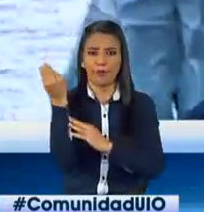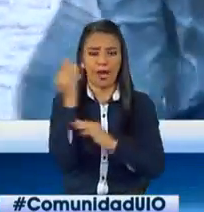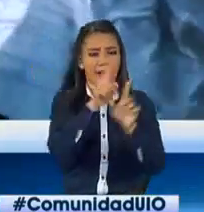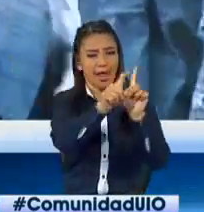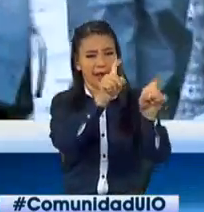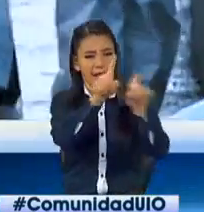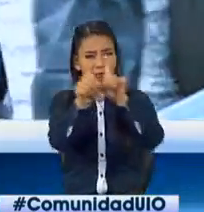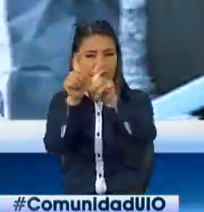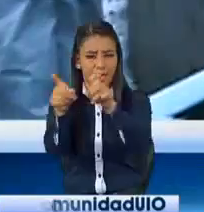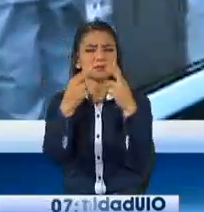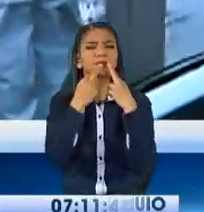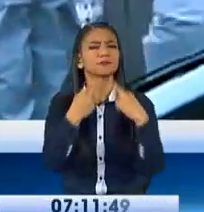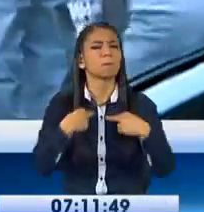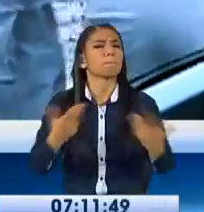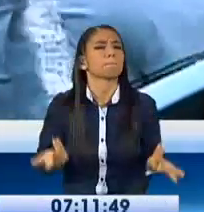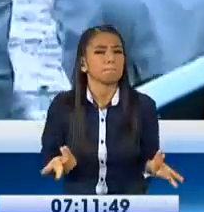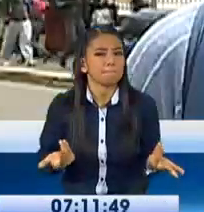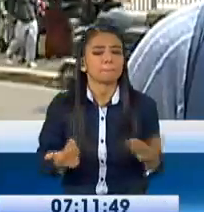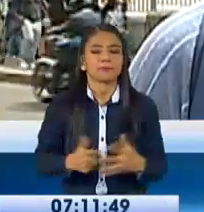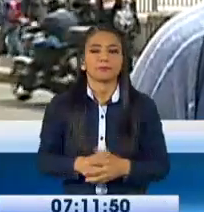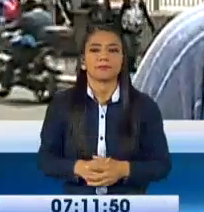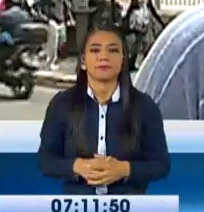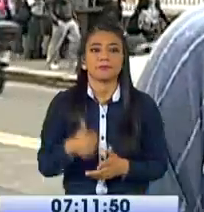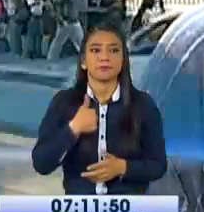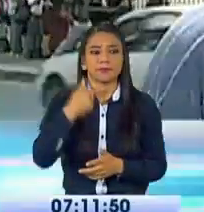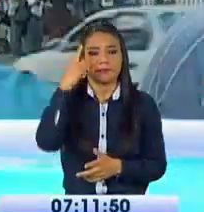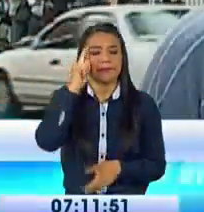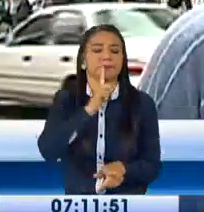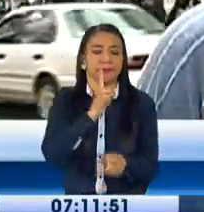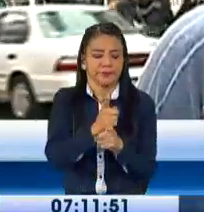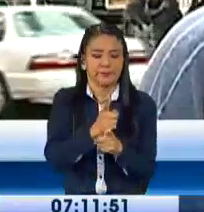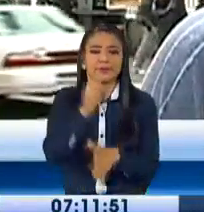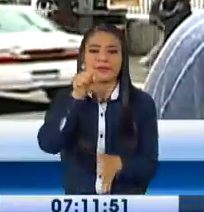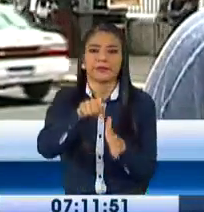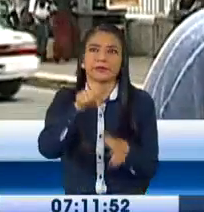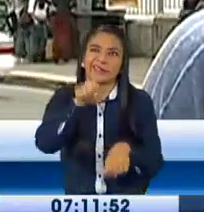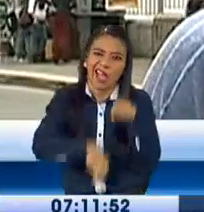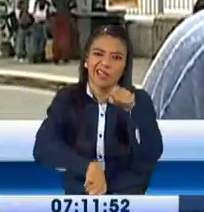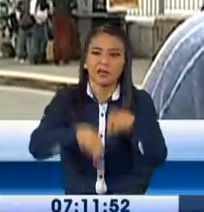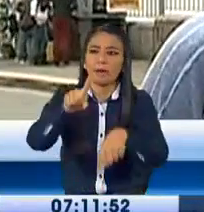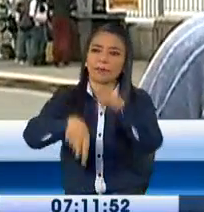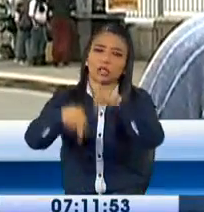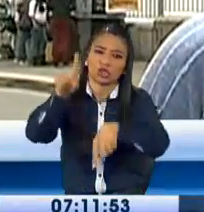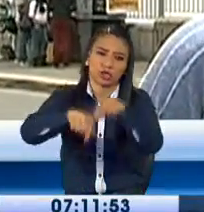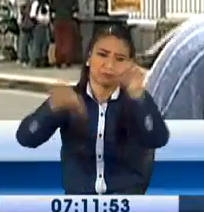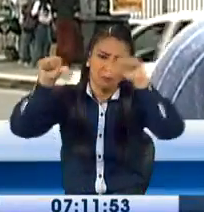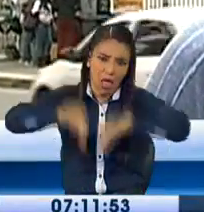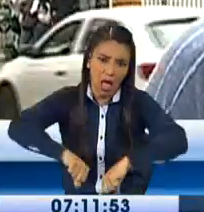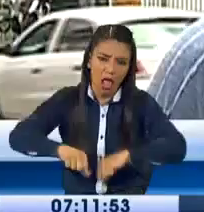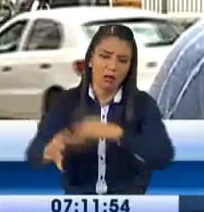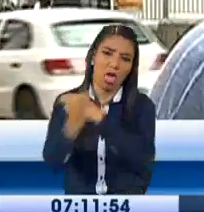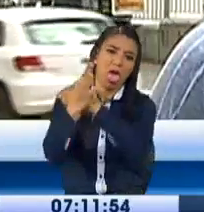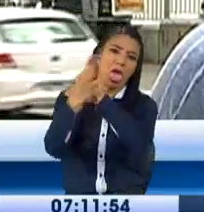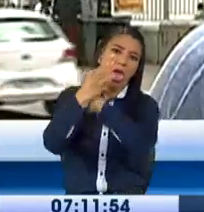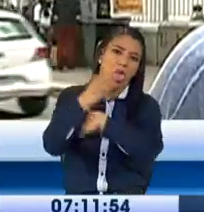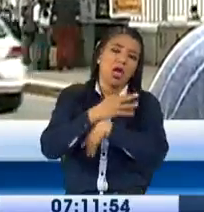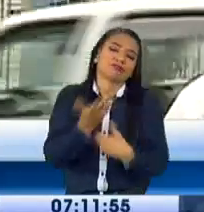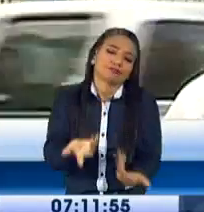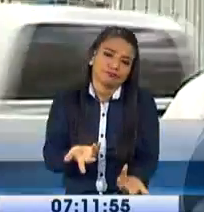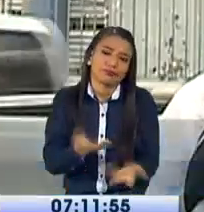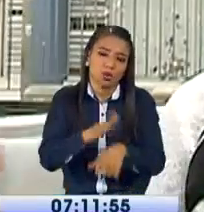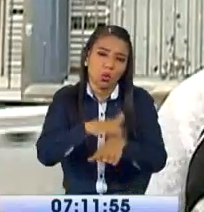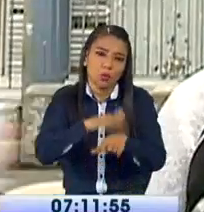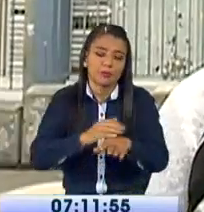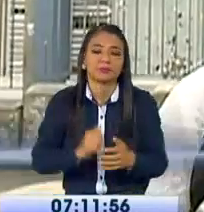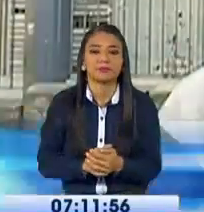tienen respuesta a la problemática. Pienso que se están dañando por malas amistades, cosas así. Los están corrompiendo y de esa manera. Los